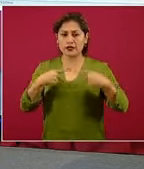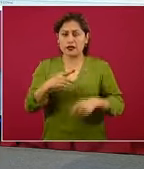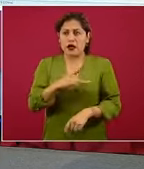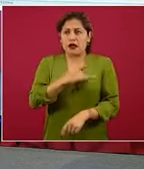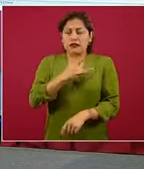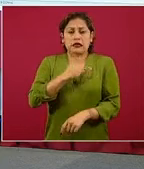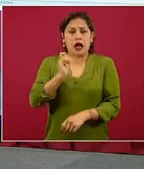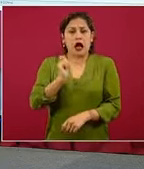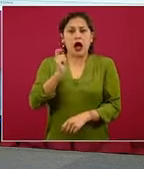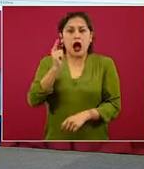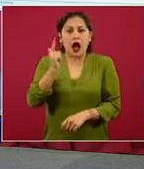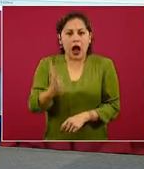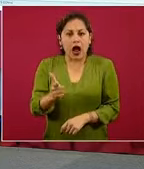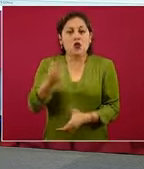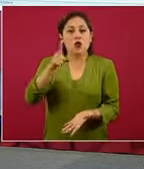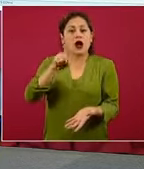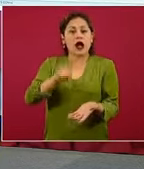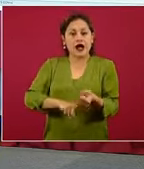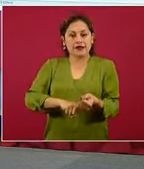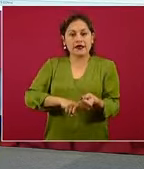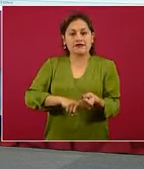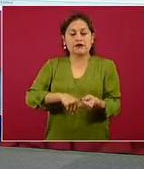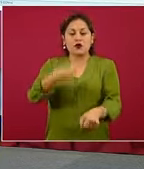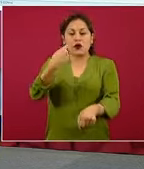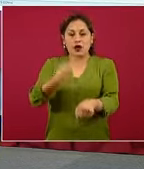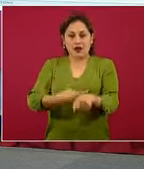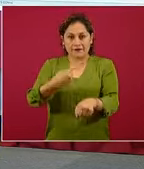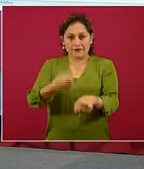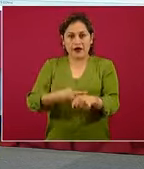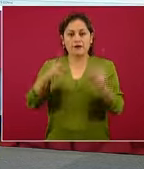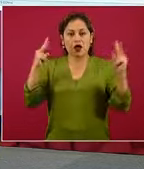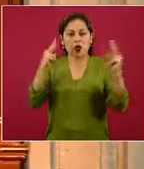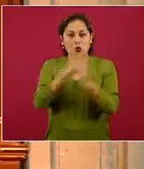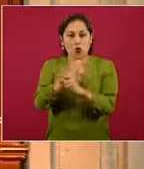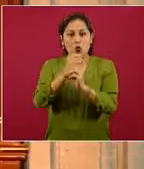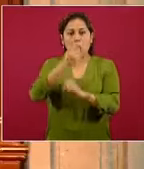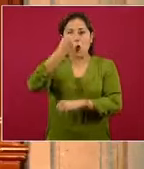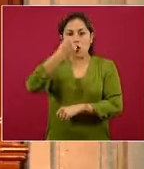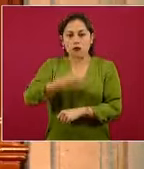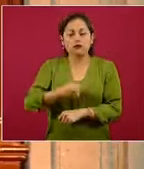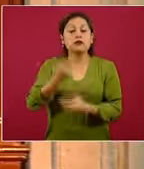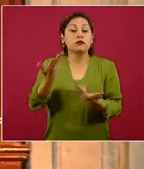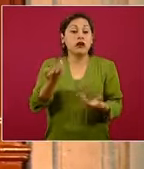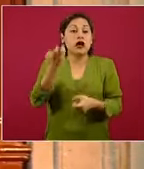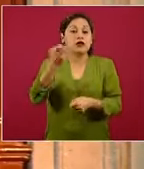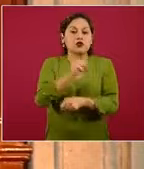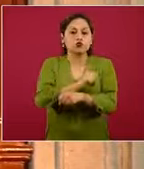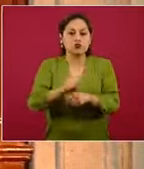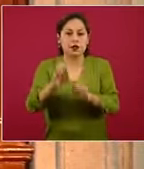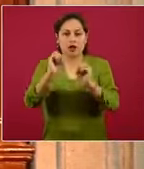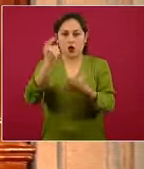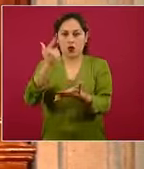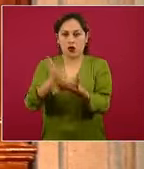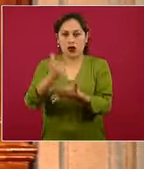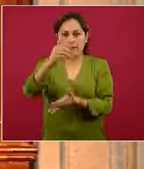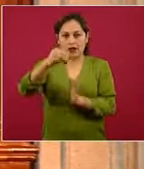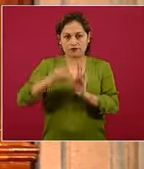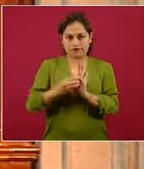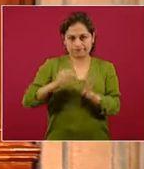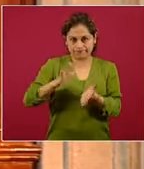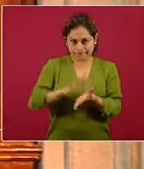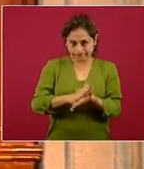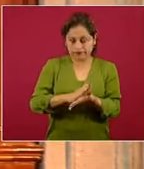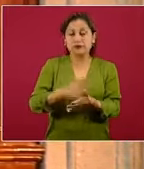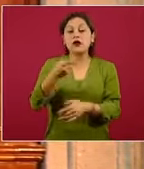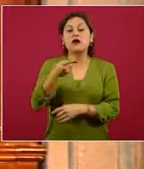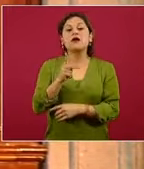signos y síntomas de una infección respiratoria aguda, sea leve o sea grave, y por eso fueron clasificadas como sospechosos. Pero precisamente lo que nos